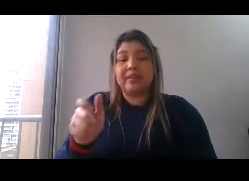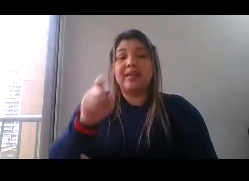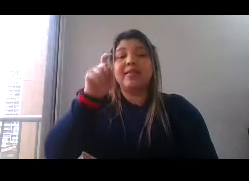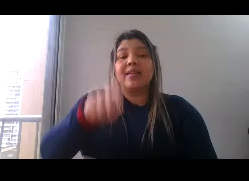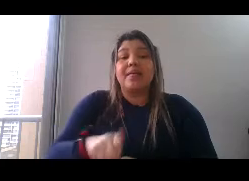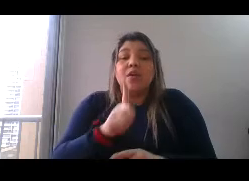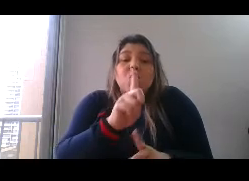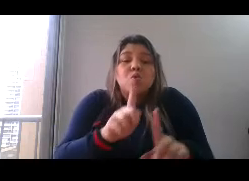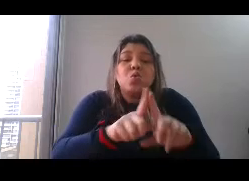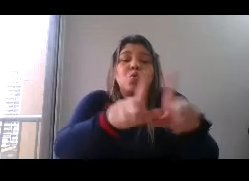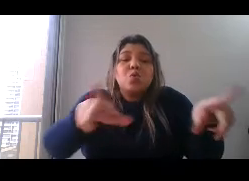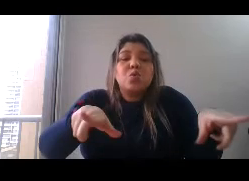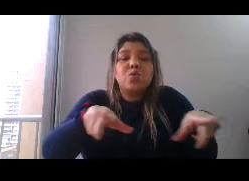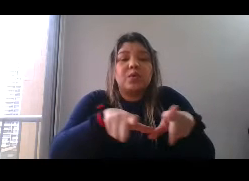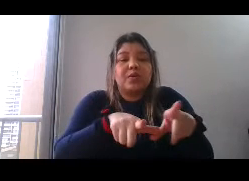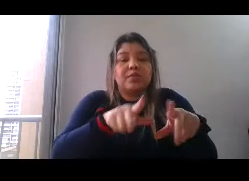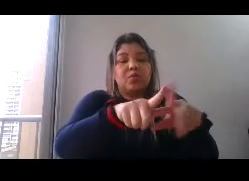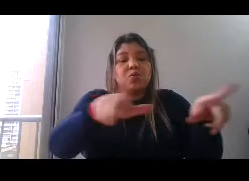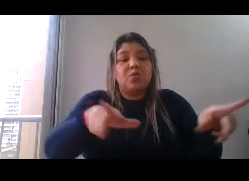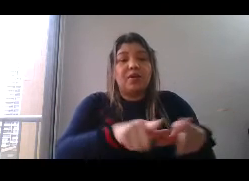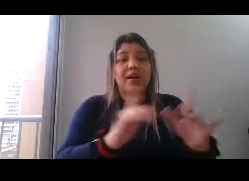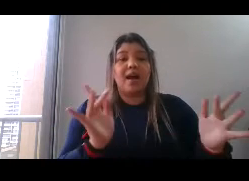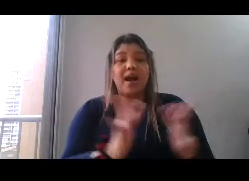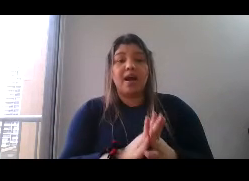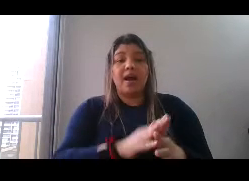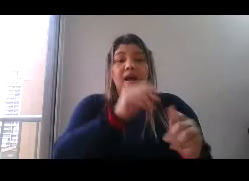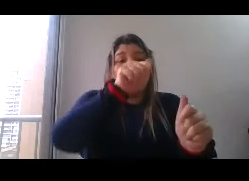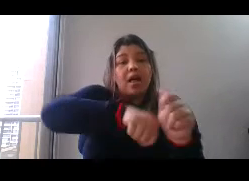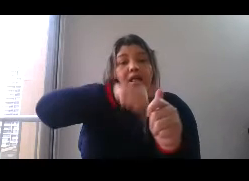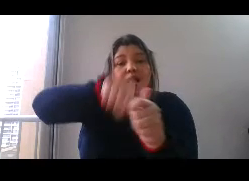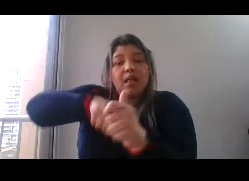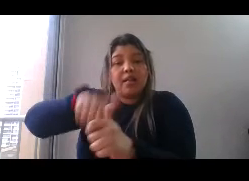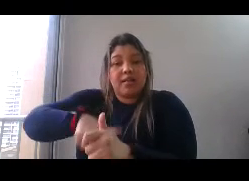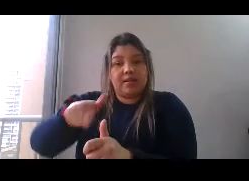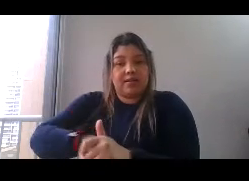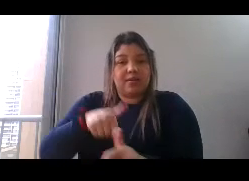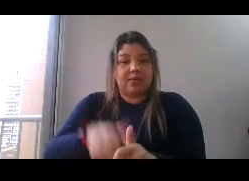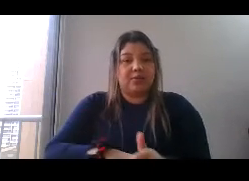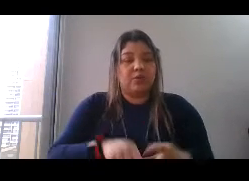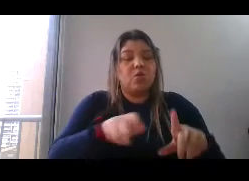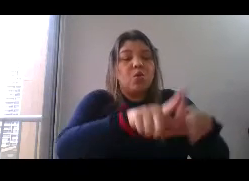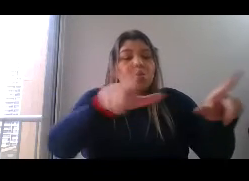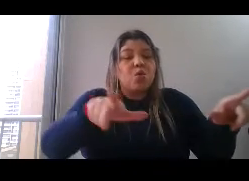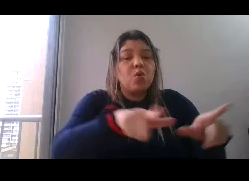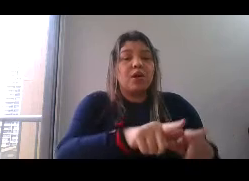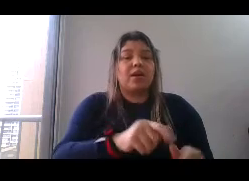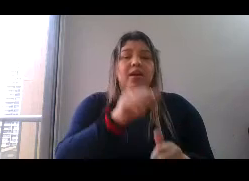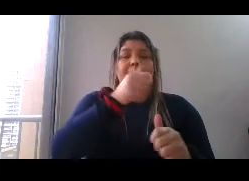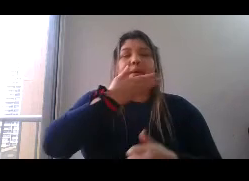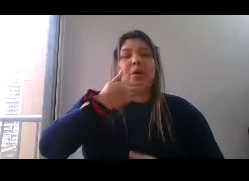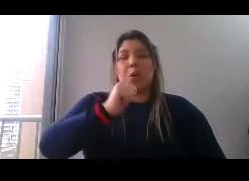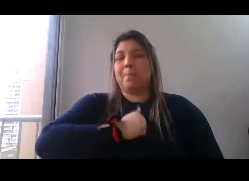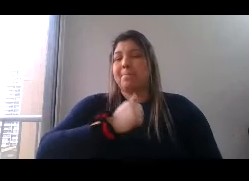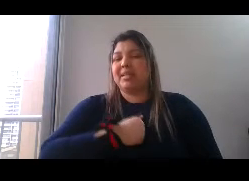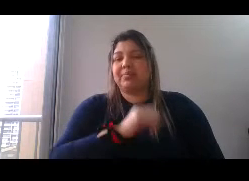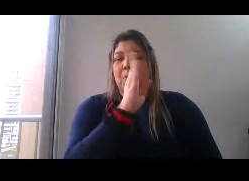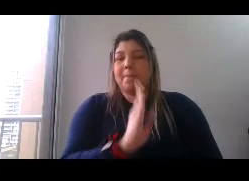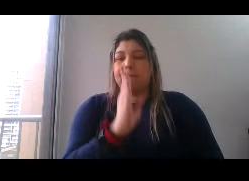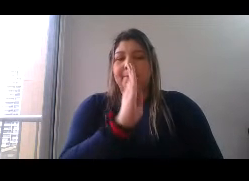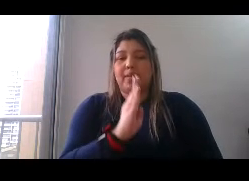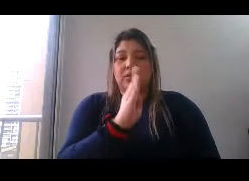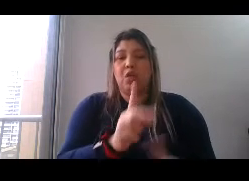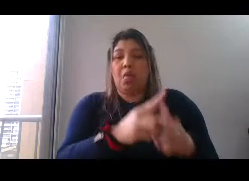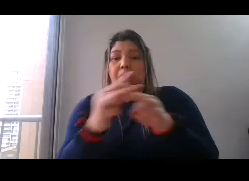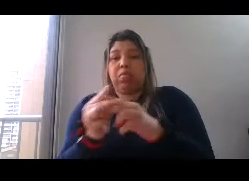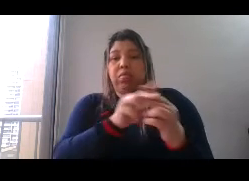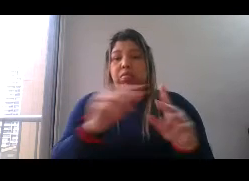habitación por paciente, preferiblemente que tenga su propio baño, ¿cierto? Pero nosotros